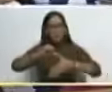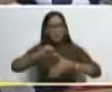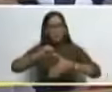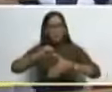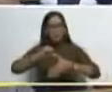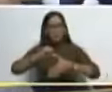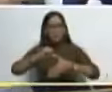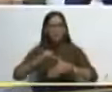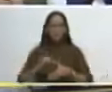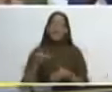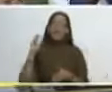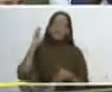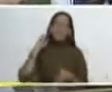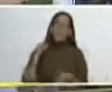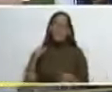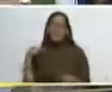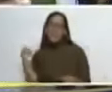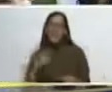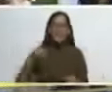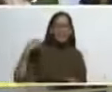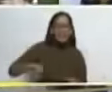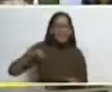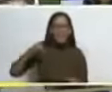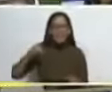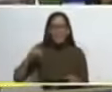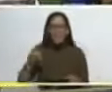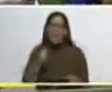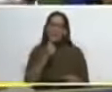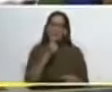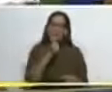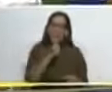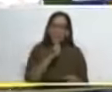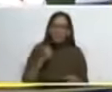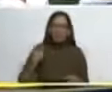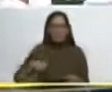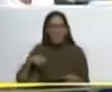Para que le arda a quien le quiera arder en el mundo.